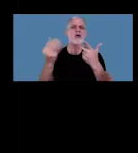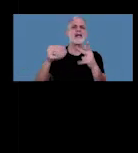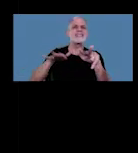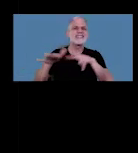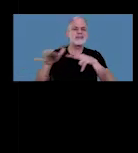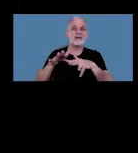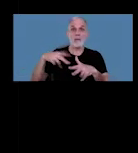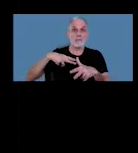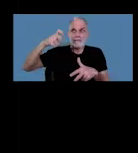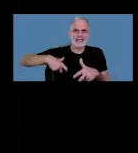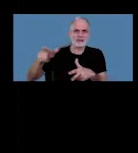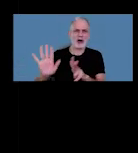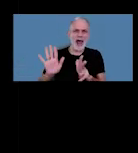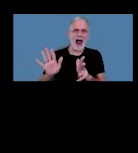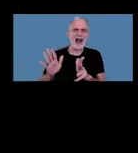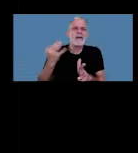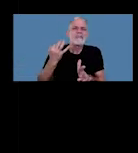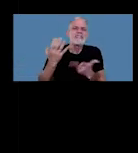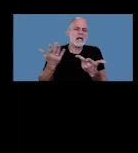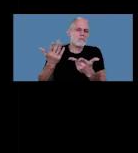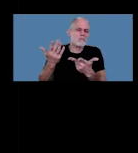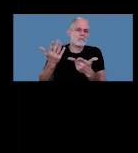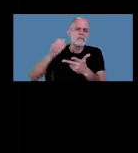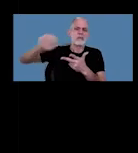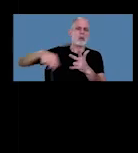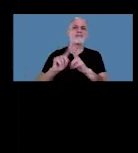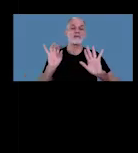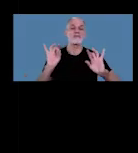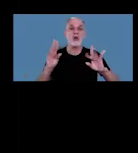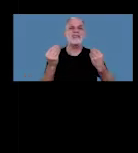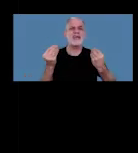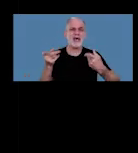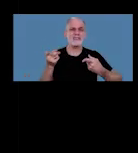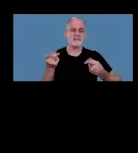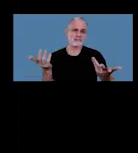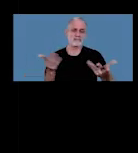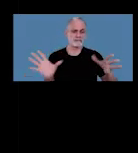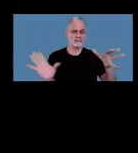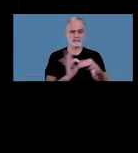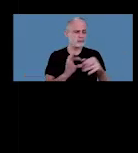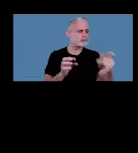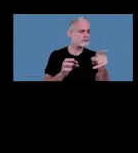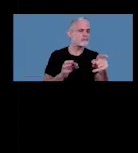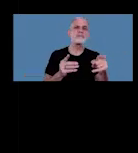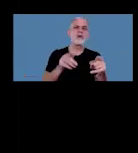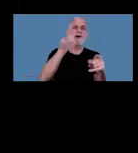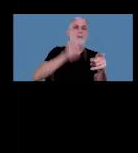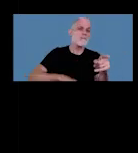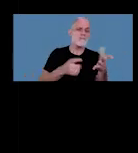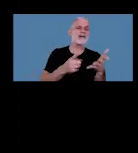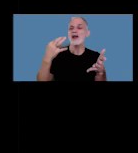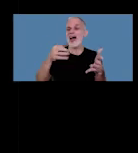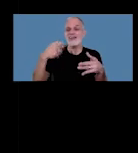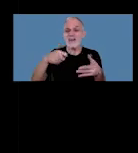situación personal en especial, simplemente asocia sujeto pasivo de la obligación tributaria